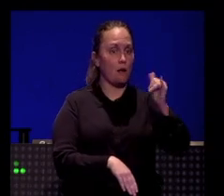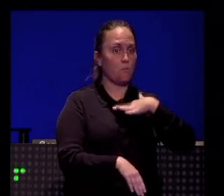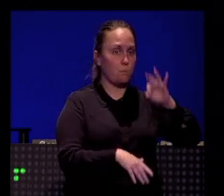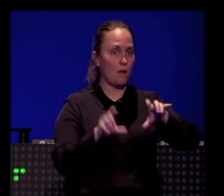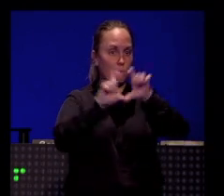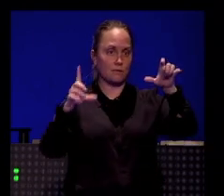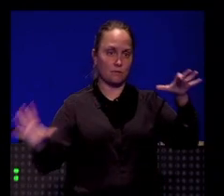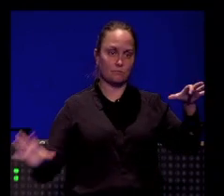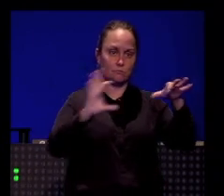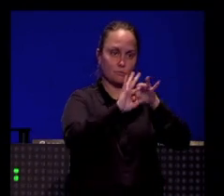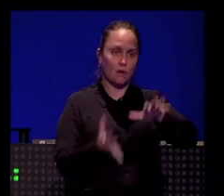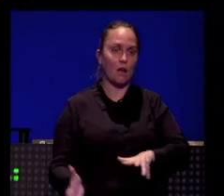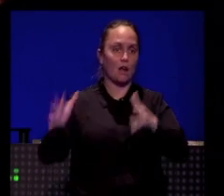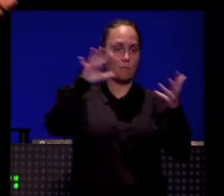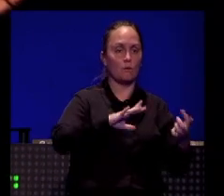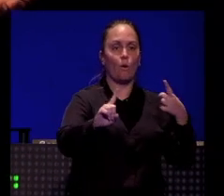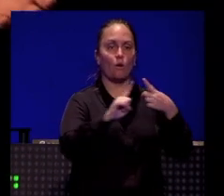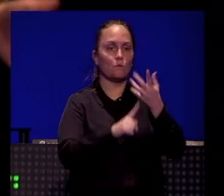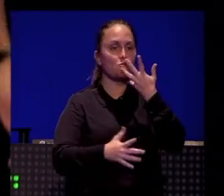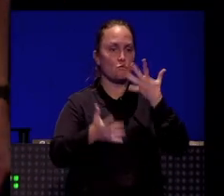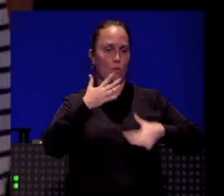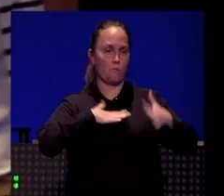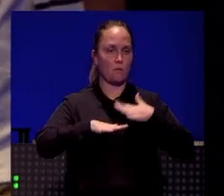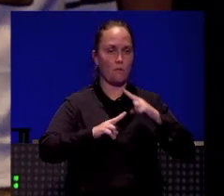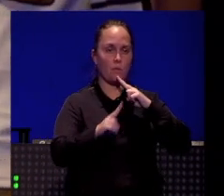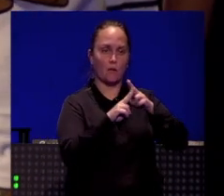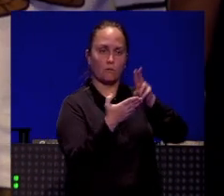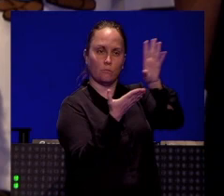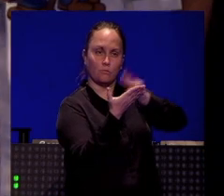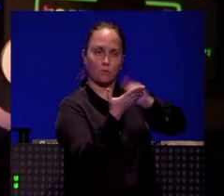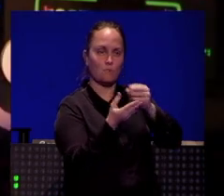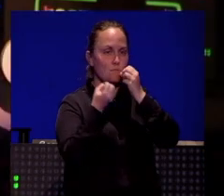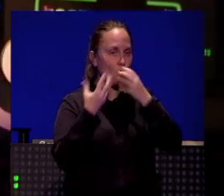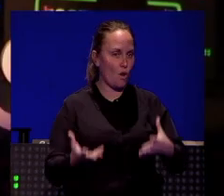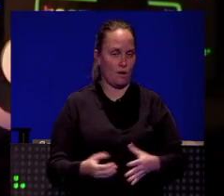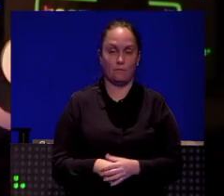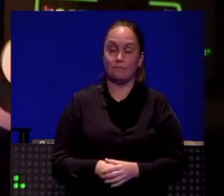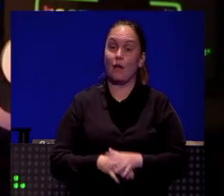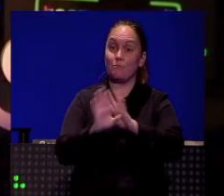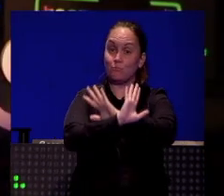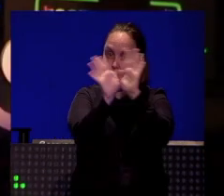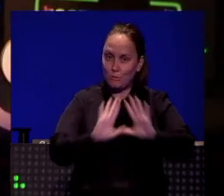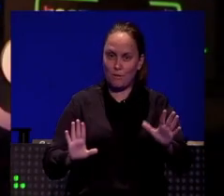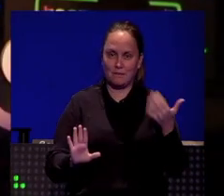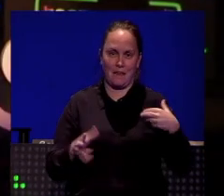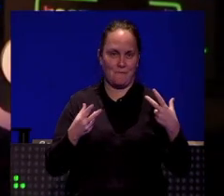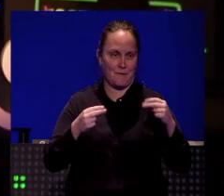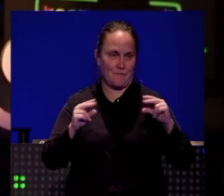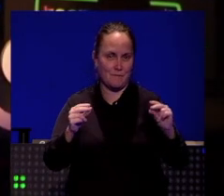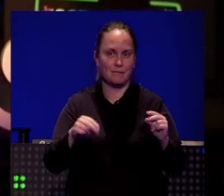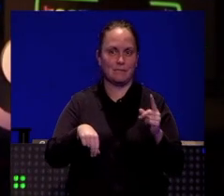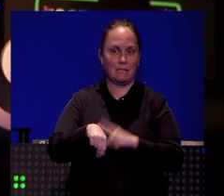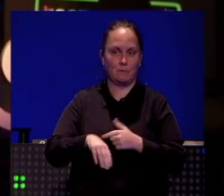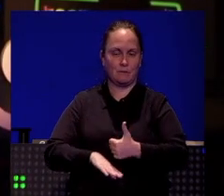vales para mejorar nuestro conocimiento y ya por último ya estoy acabando y ahí está sin el